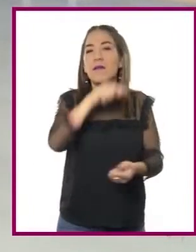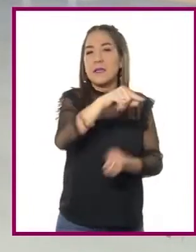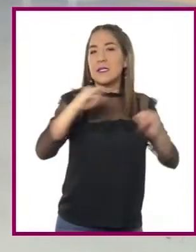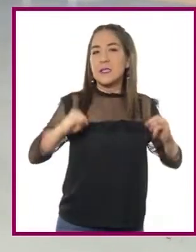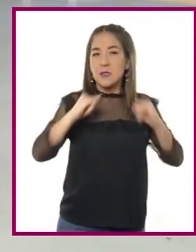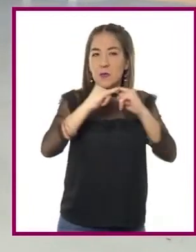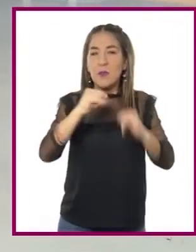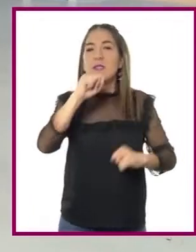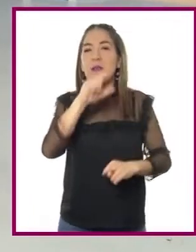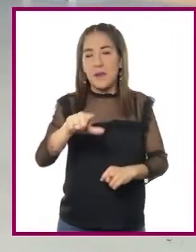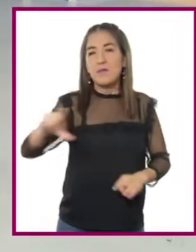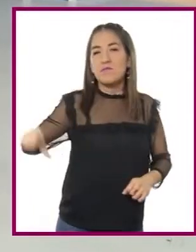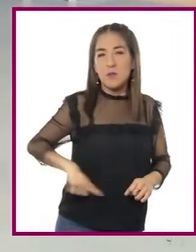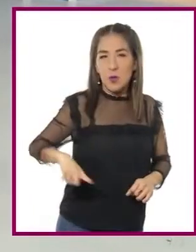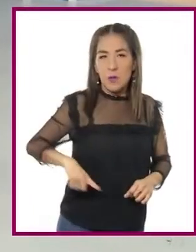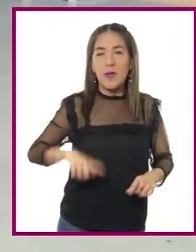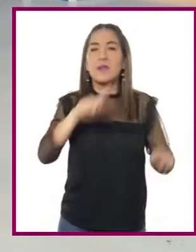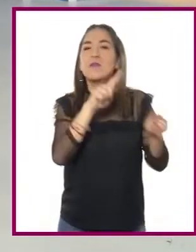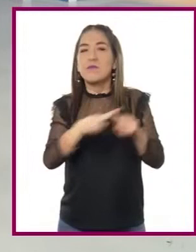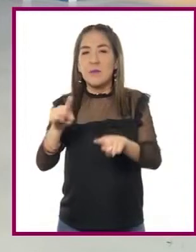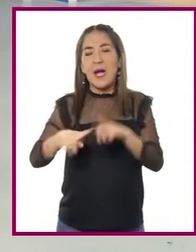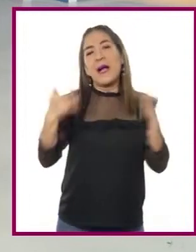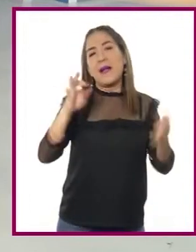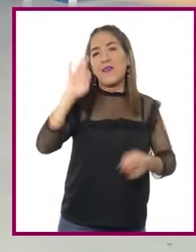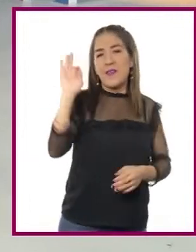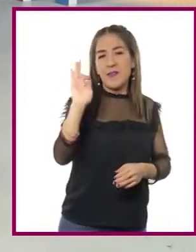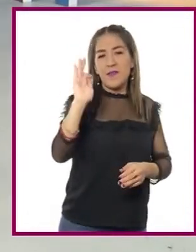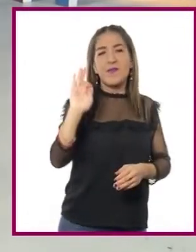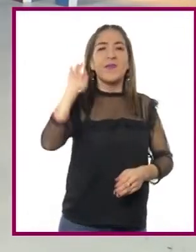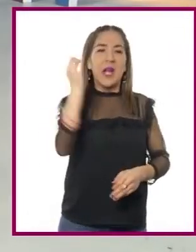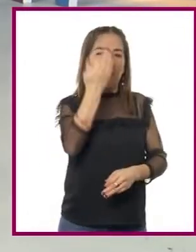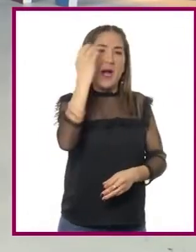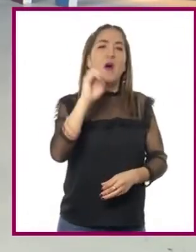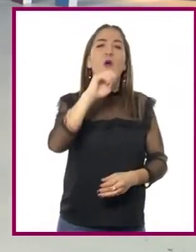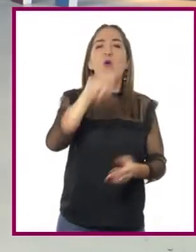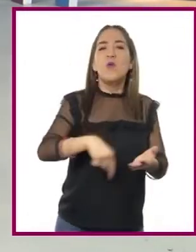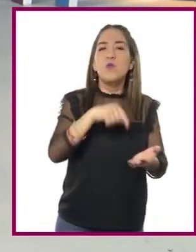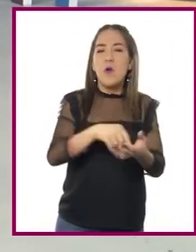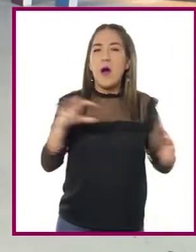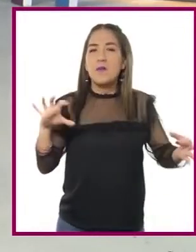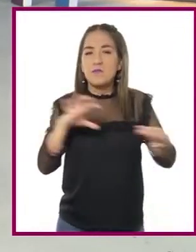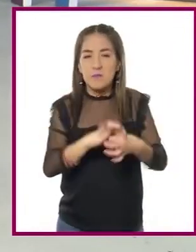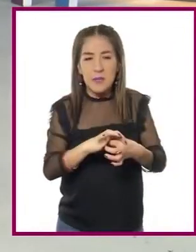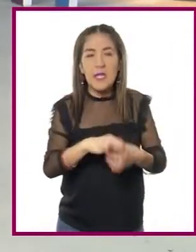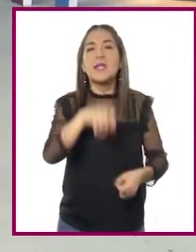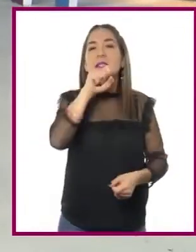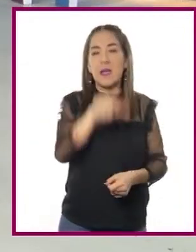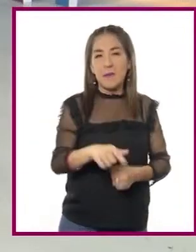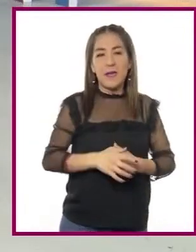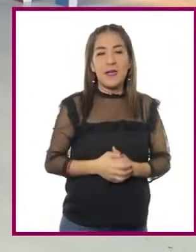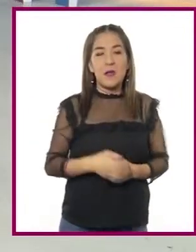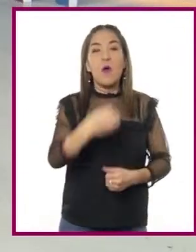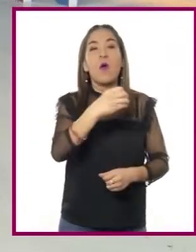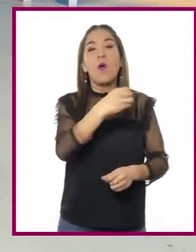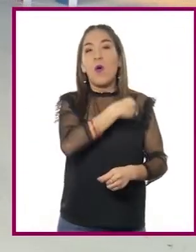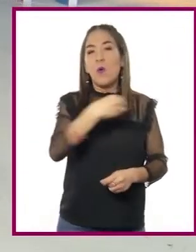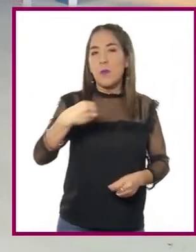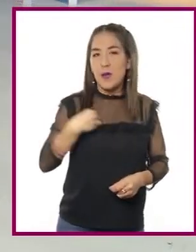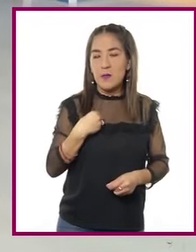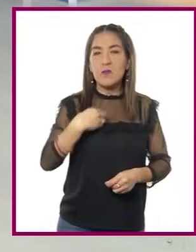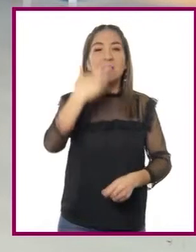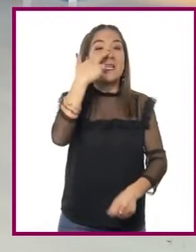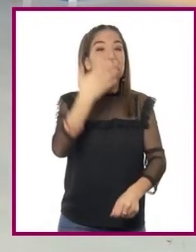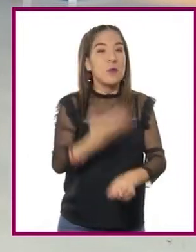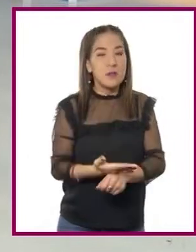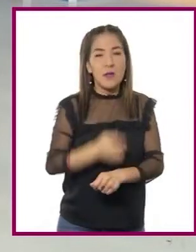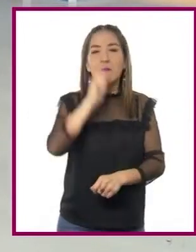instituciones y los organismos públicos, ya sea federal o local, así como las obligaciones y atribuciones,